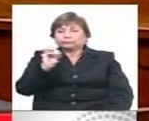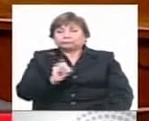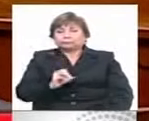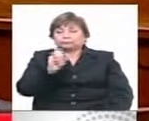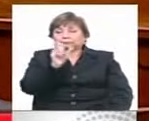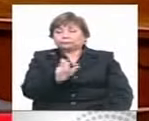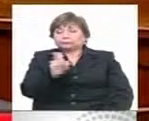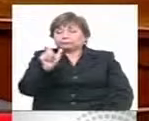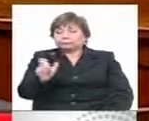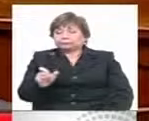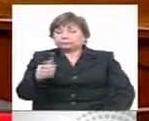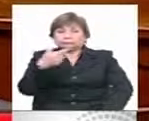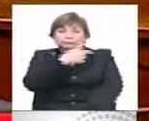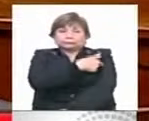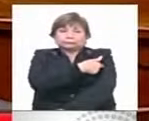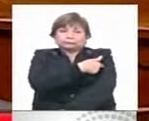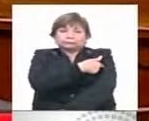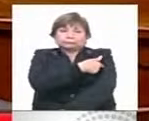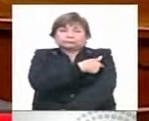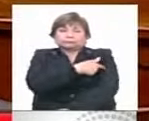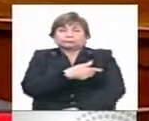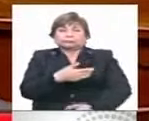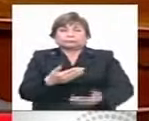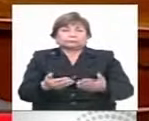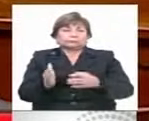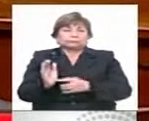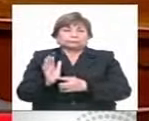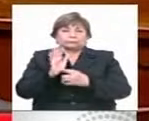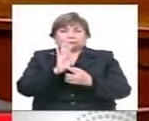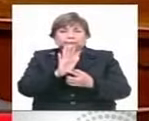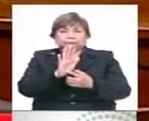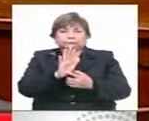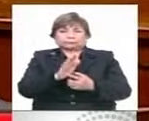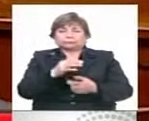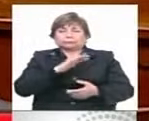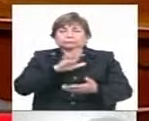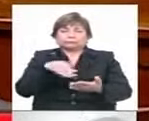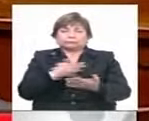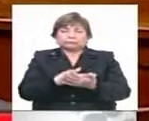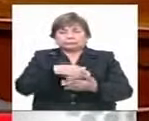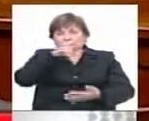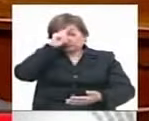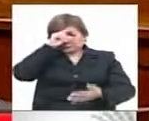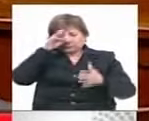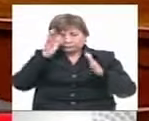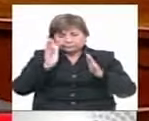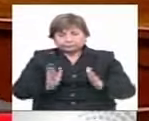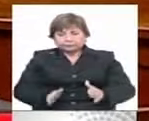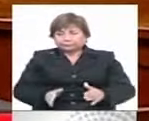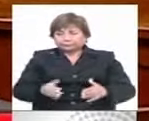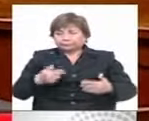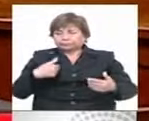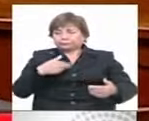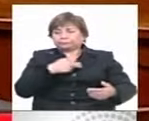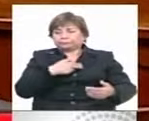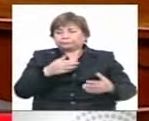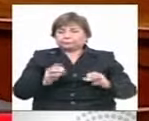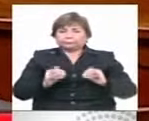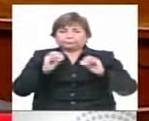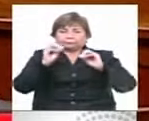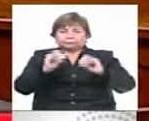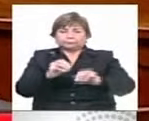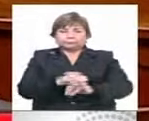población objetivo vacunada, como representantes de todos los peruanos, nos corresponde